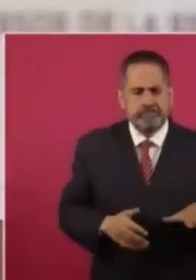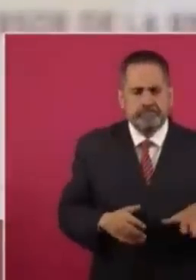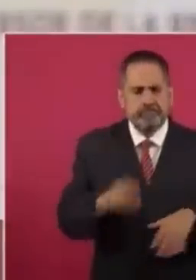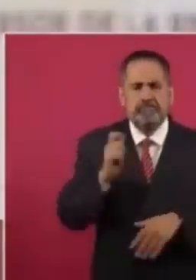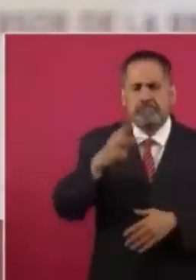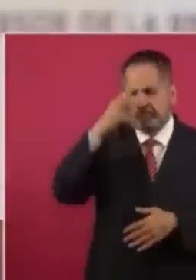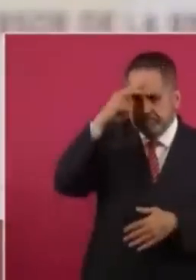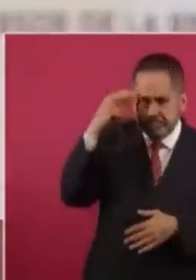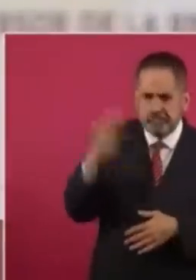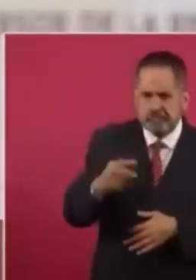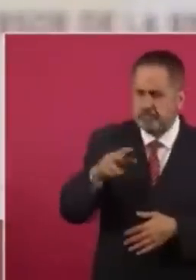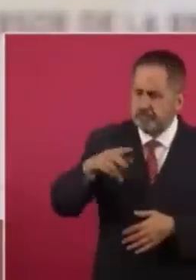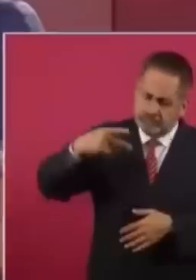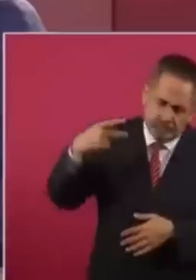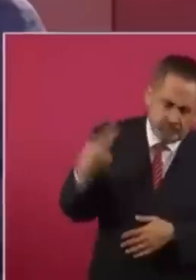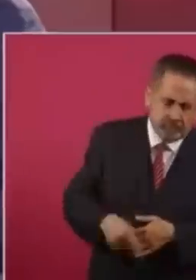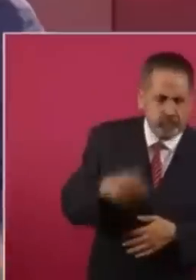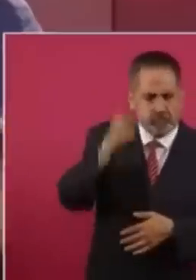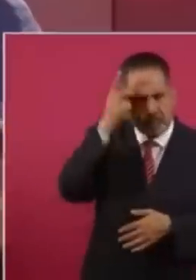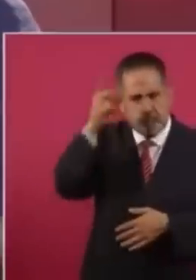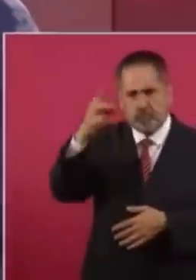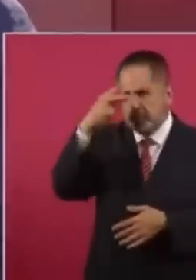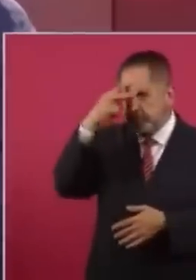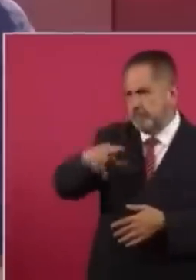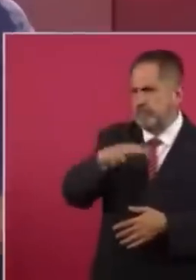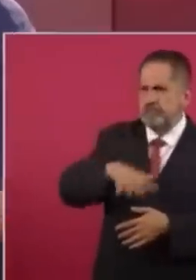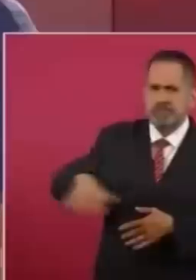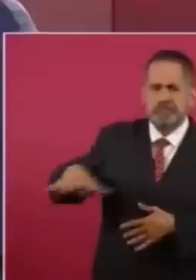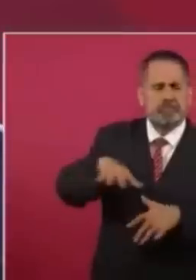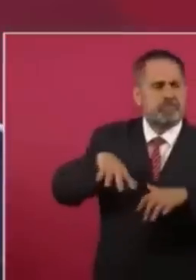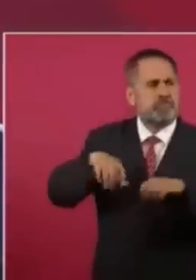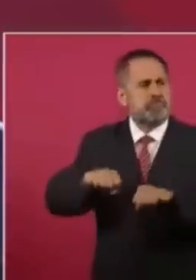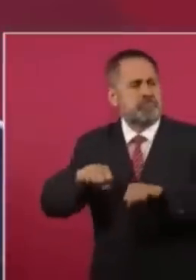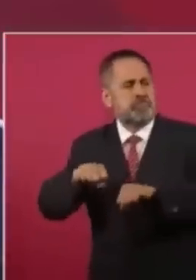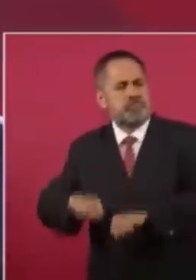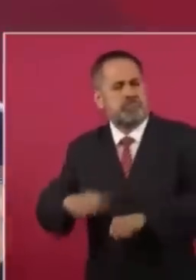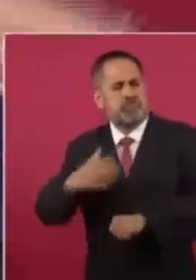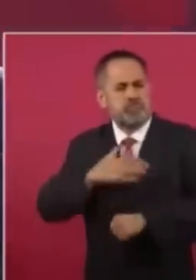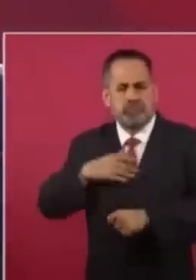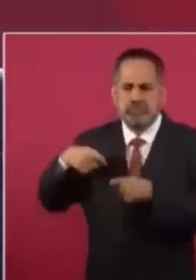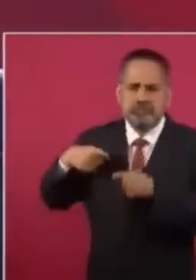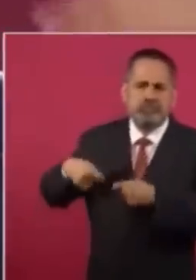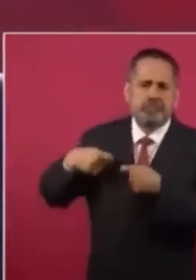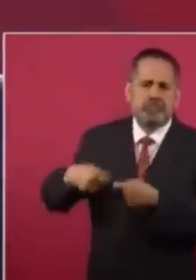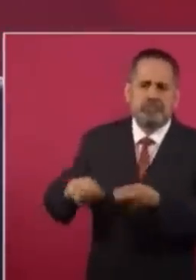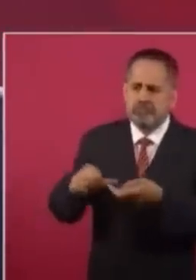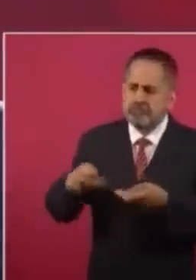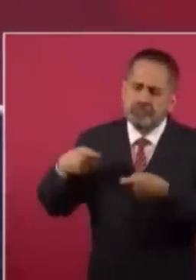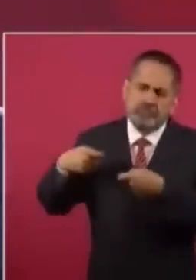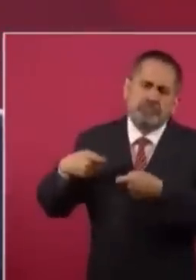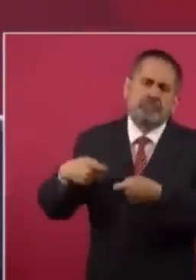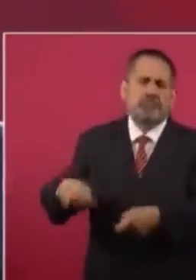de los mexicanos, de nuestra generación y de los que vienen.